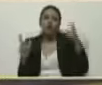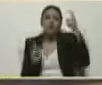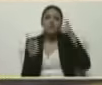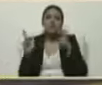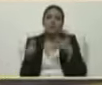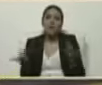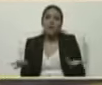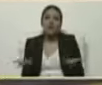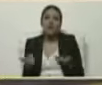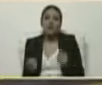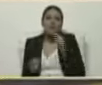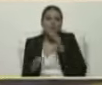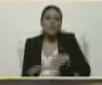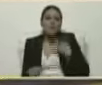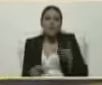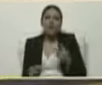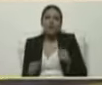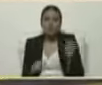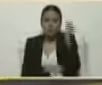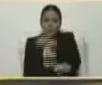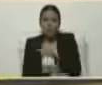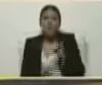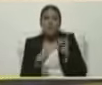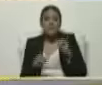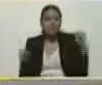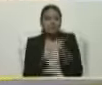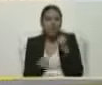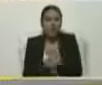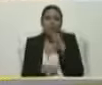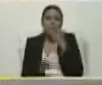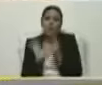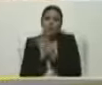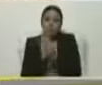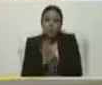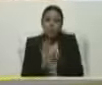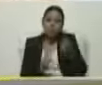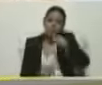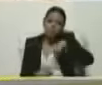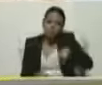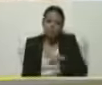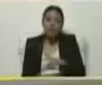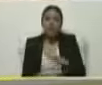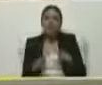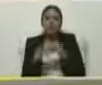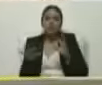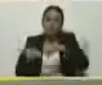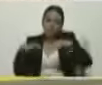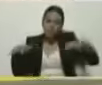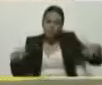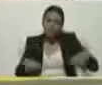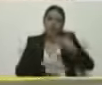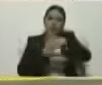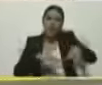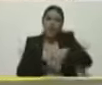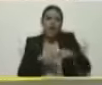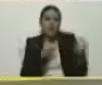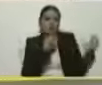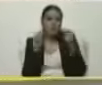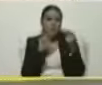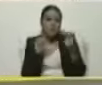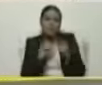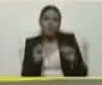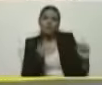Y más pudo el trabajo, la buena voluntad, más pudieron las calles que hablaron y ellos